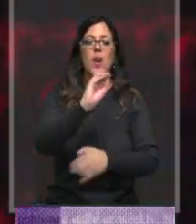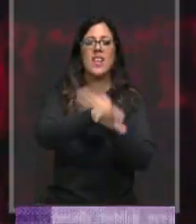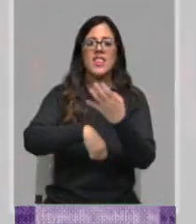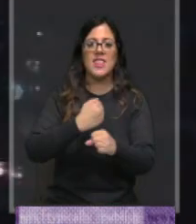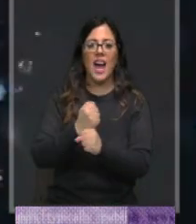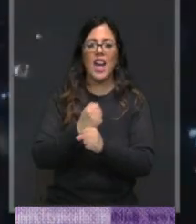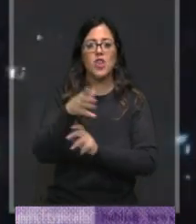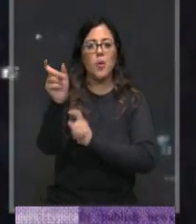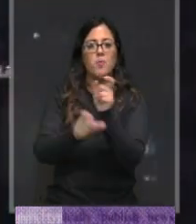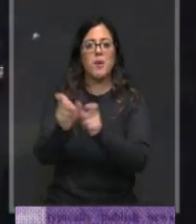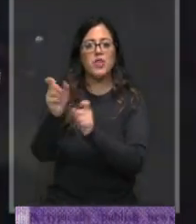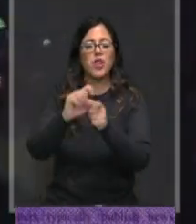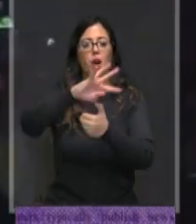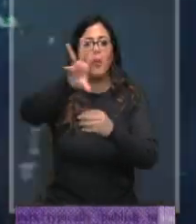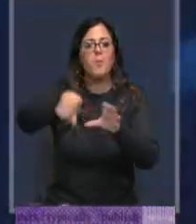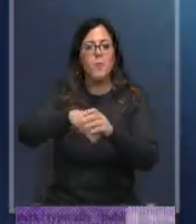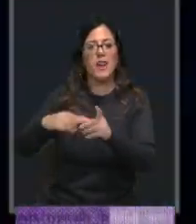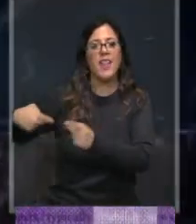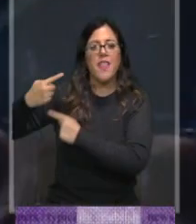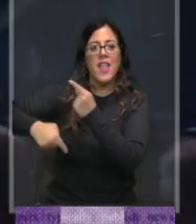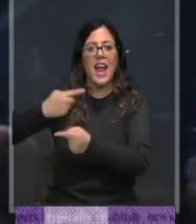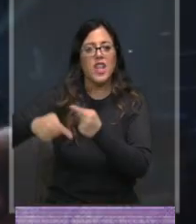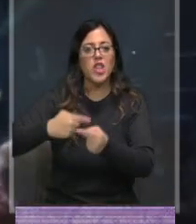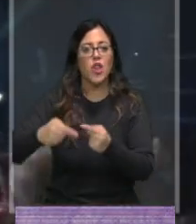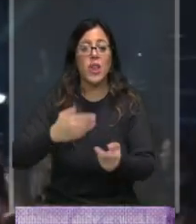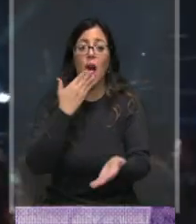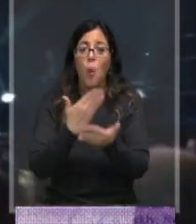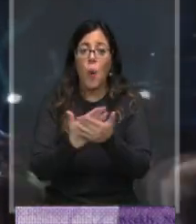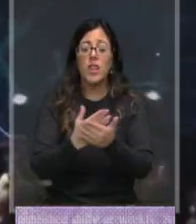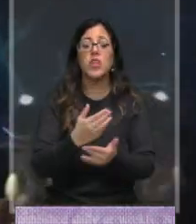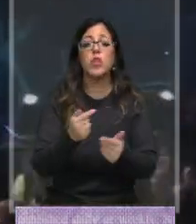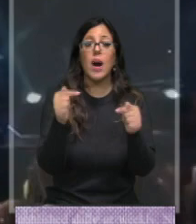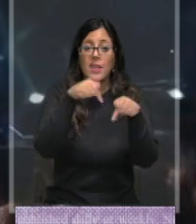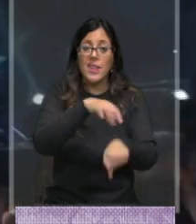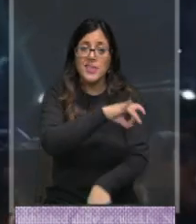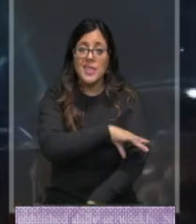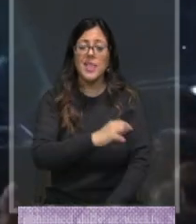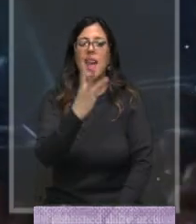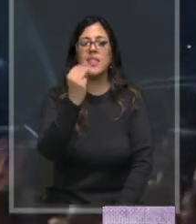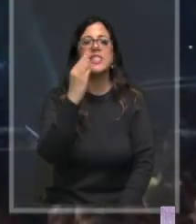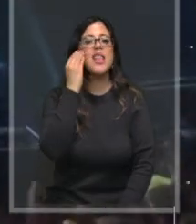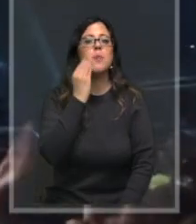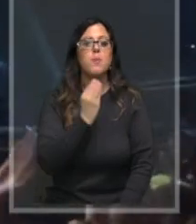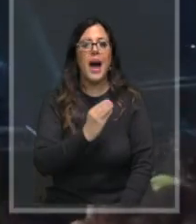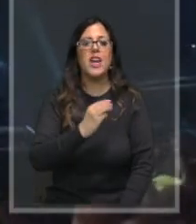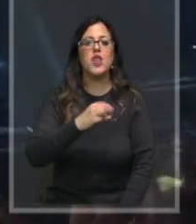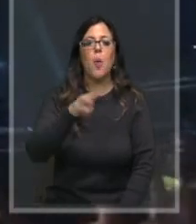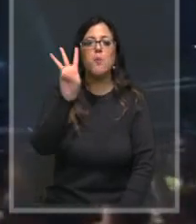parte de su historia. La cita con Chile es el 13 de mayo en Movistar Arena.